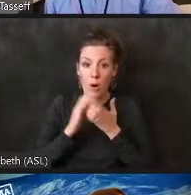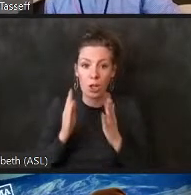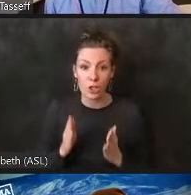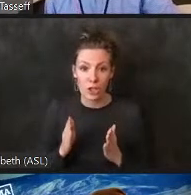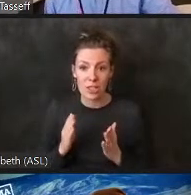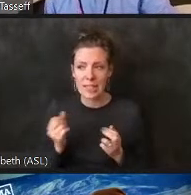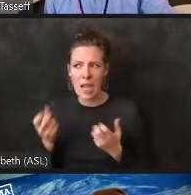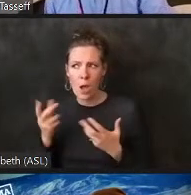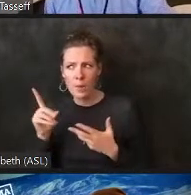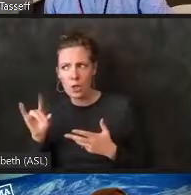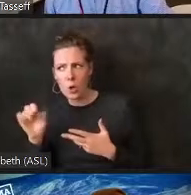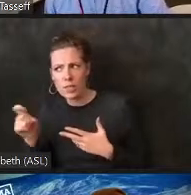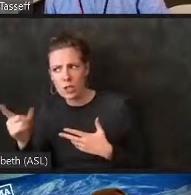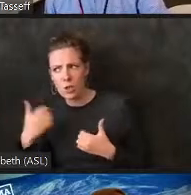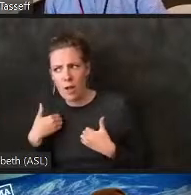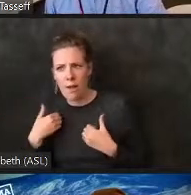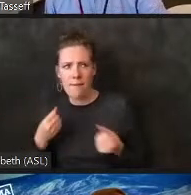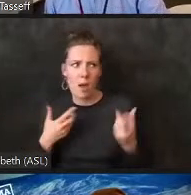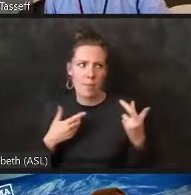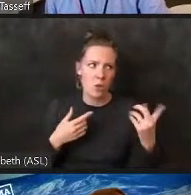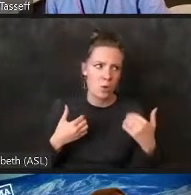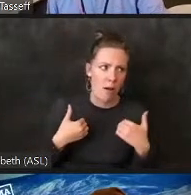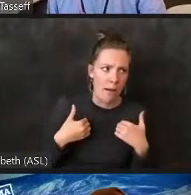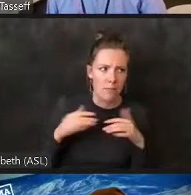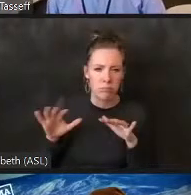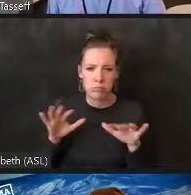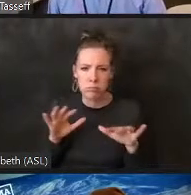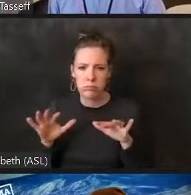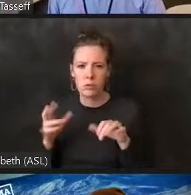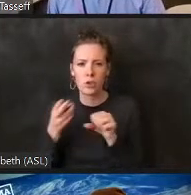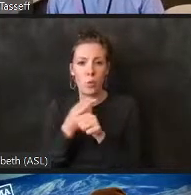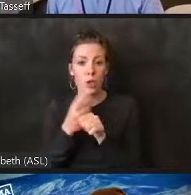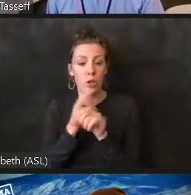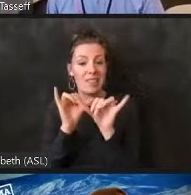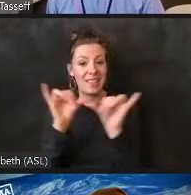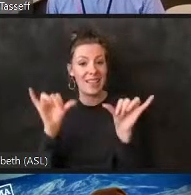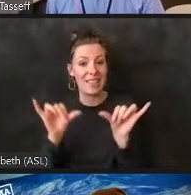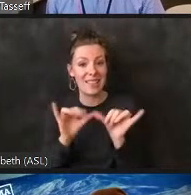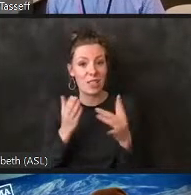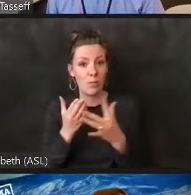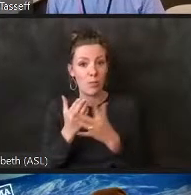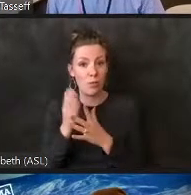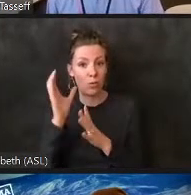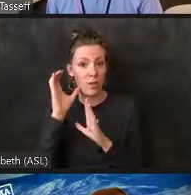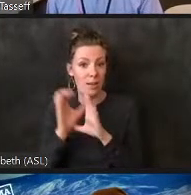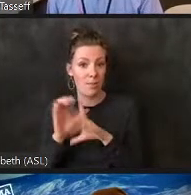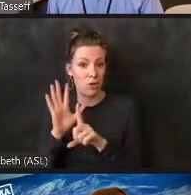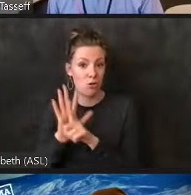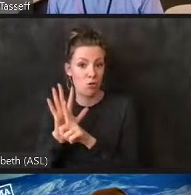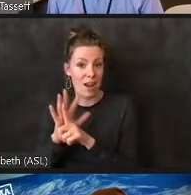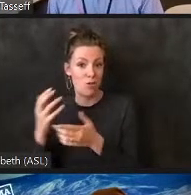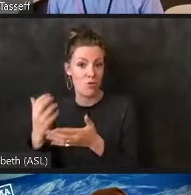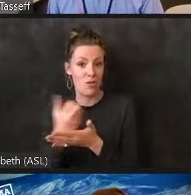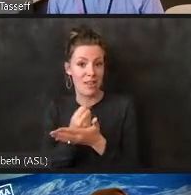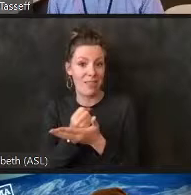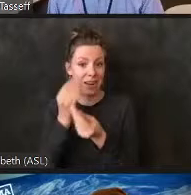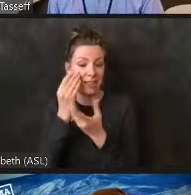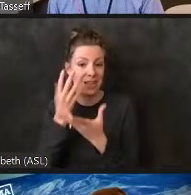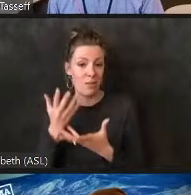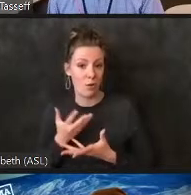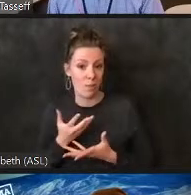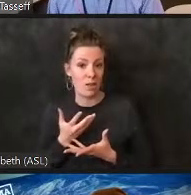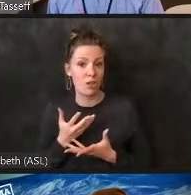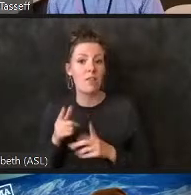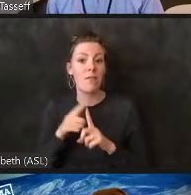Y hasta que no recibimos la información de esos compañeros, ¿verdad? Que nos dejan saber cuántos se están recibiendo